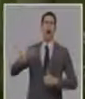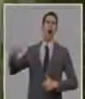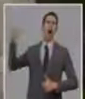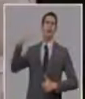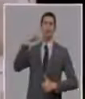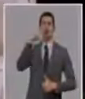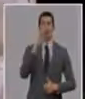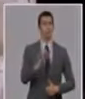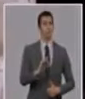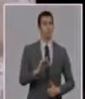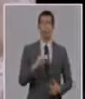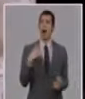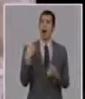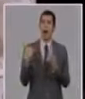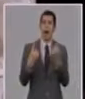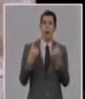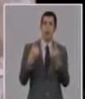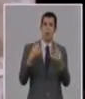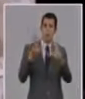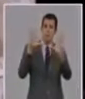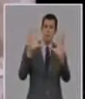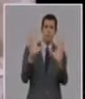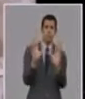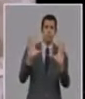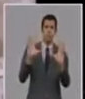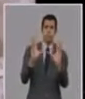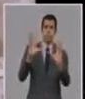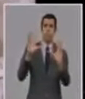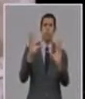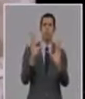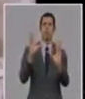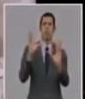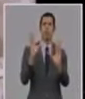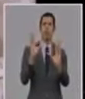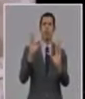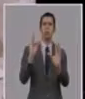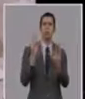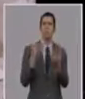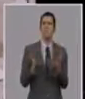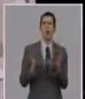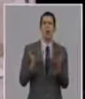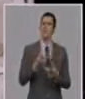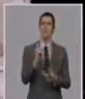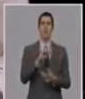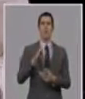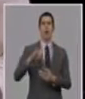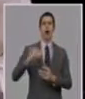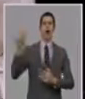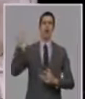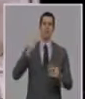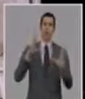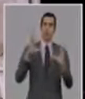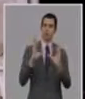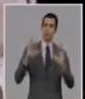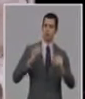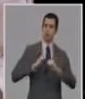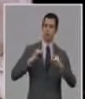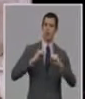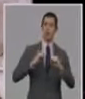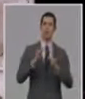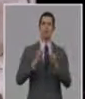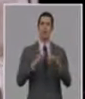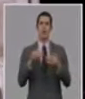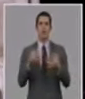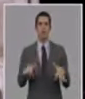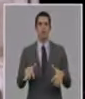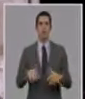son alteraciones que se prolongan en el tiempo, pero que poco a poco deben ir desapareciendo. No obstante,